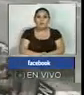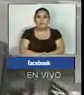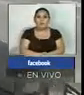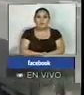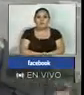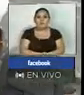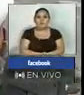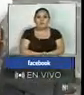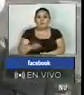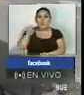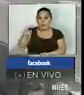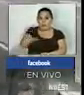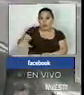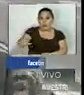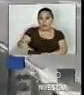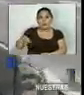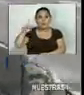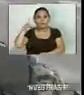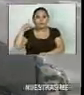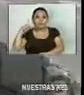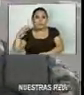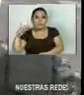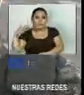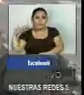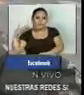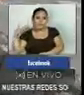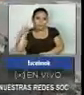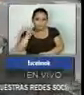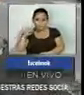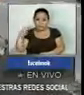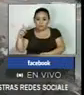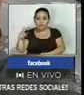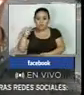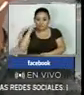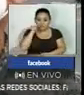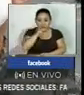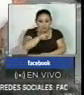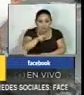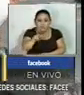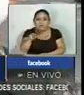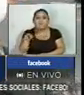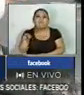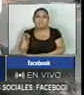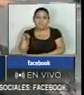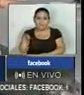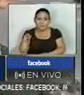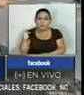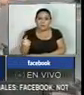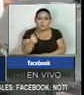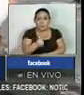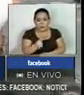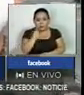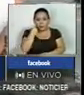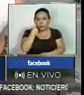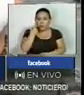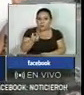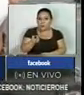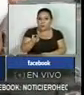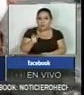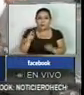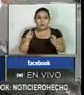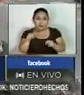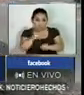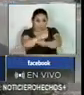En Santa Tecla, hemos notado que sí, la mayor parte de personas, al menos en el